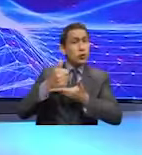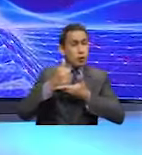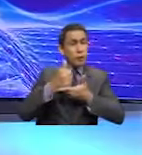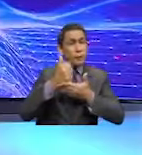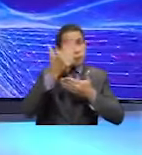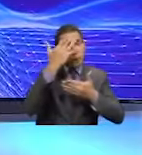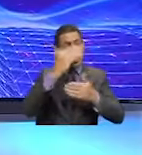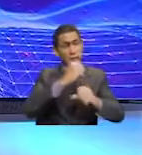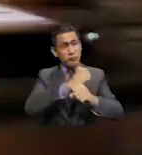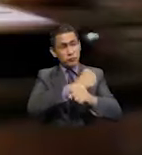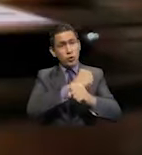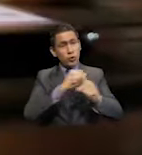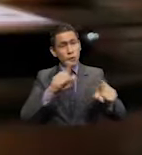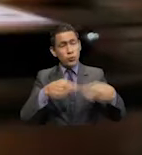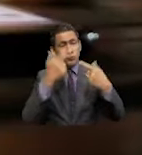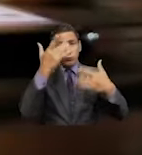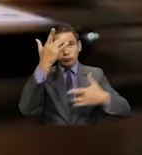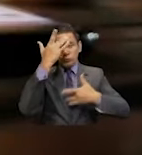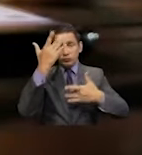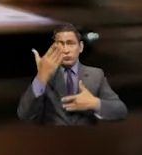detalles.